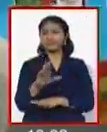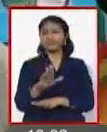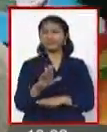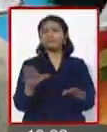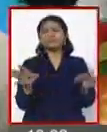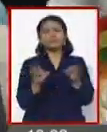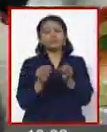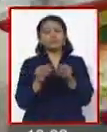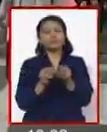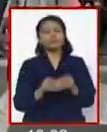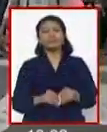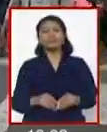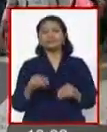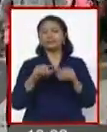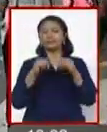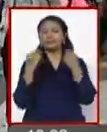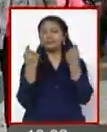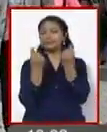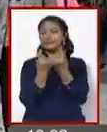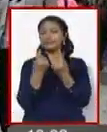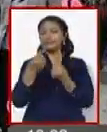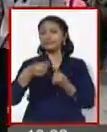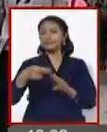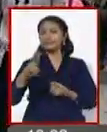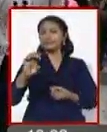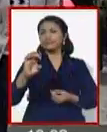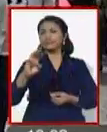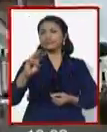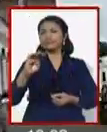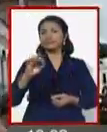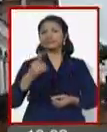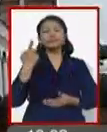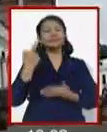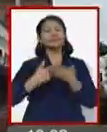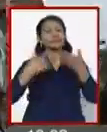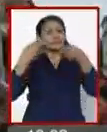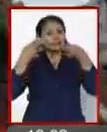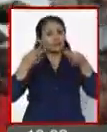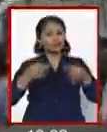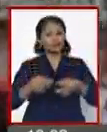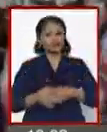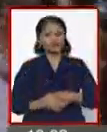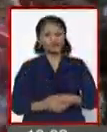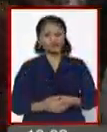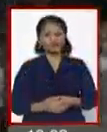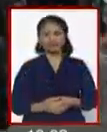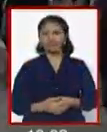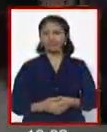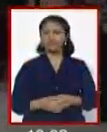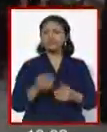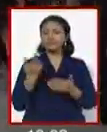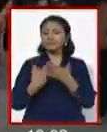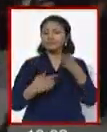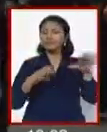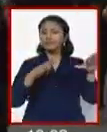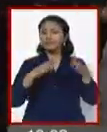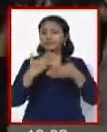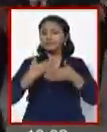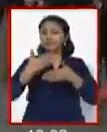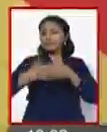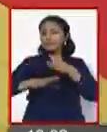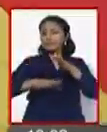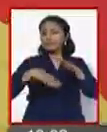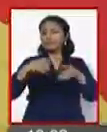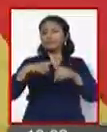hasta la una en un cabildo gremial en el Coliseo Gilberto. ¿Qué se va a determinar en esta asamblea? Ahí se determina los pasos a seguir